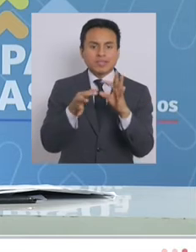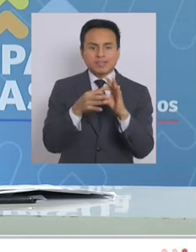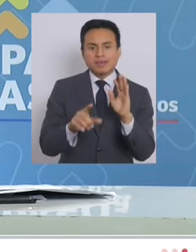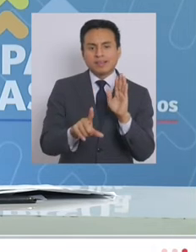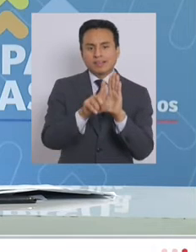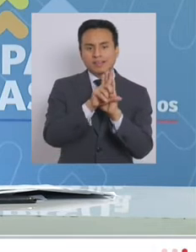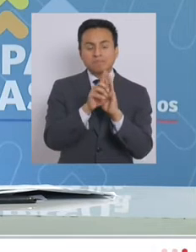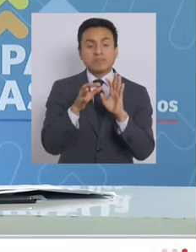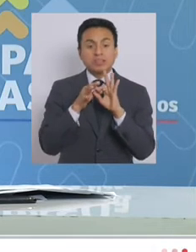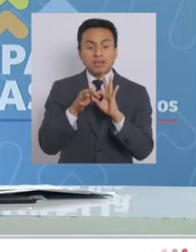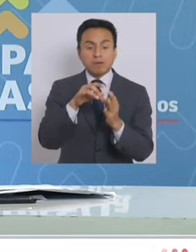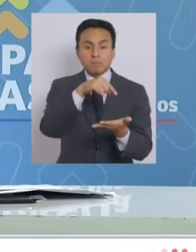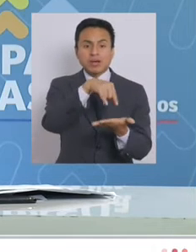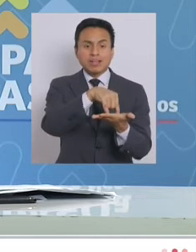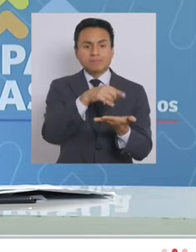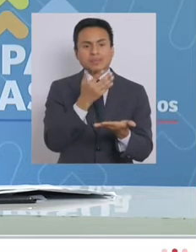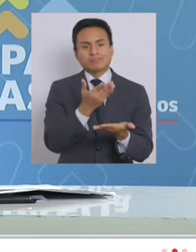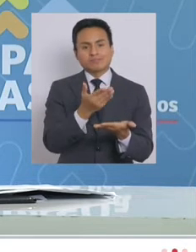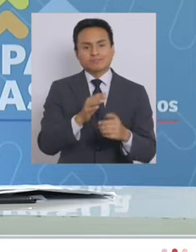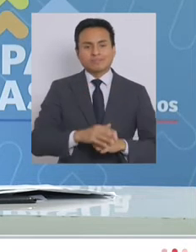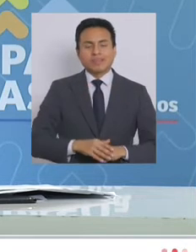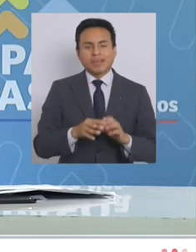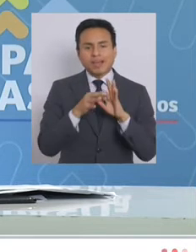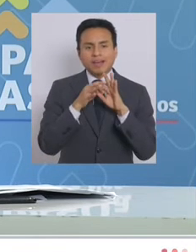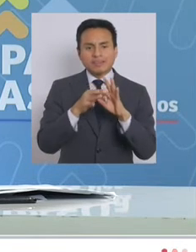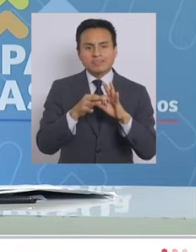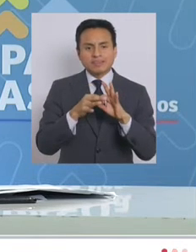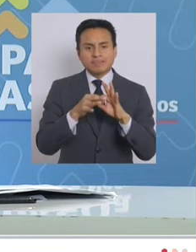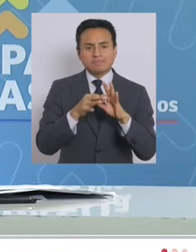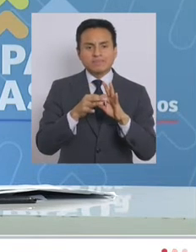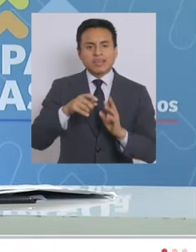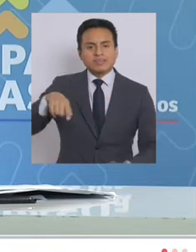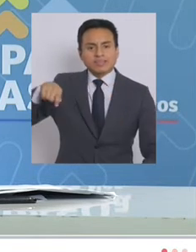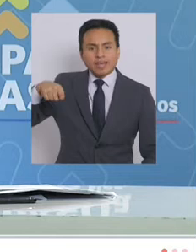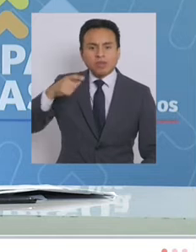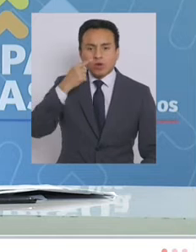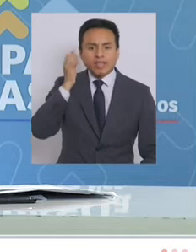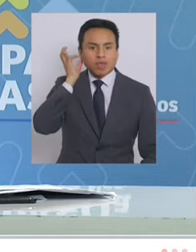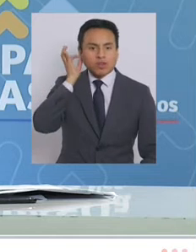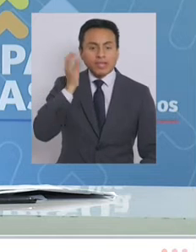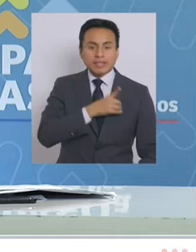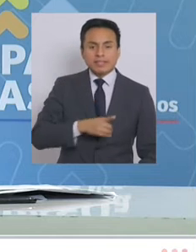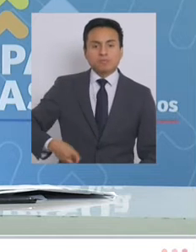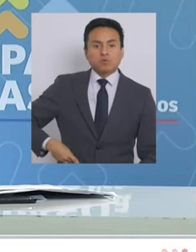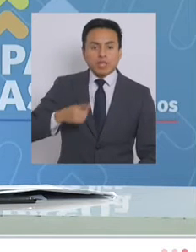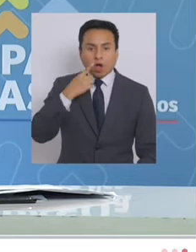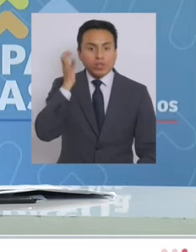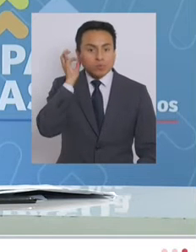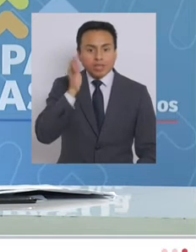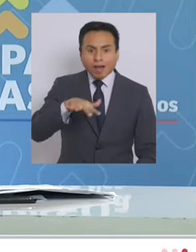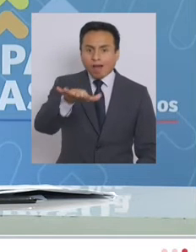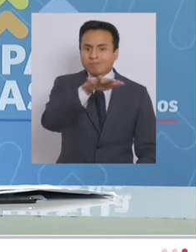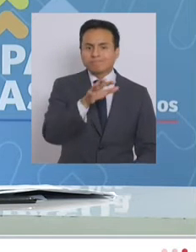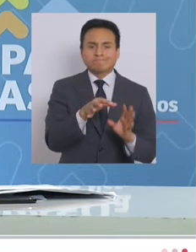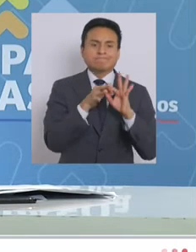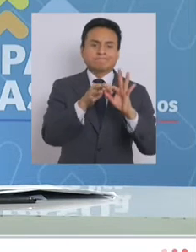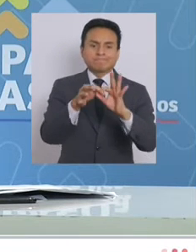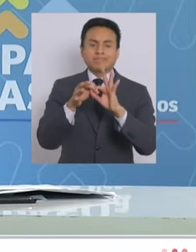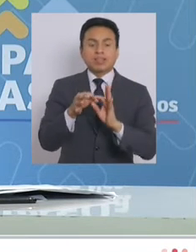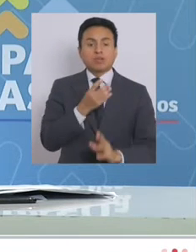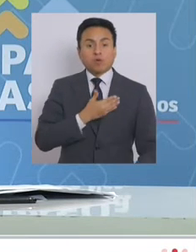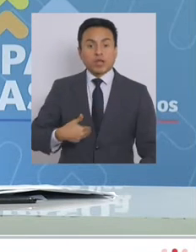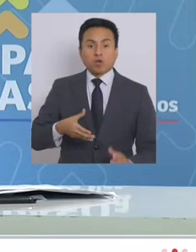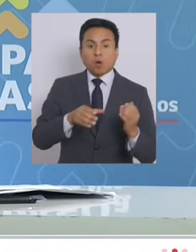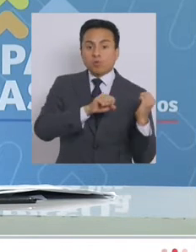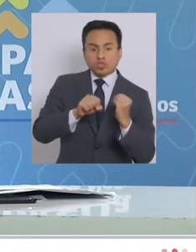ley agradecer al parlamento agradecer a las senadoras y senadores a las diputadas y diputados tanto de gobierno como